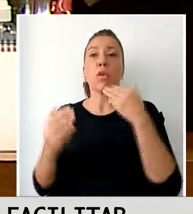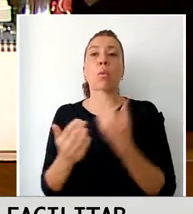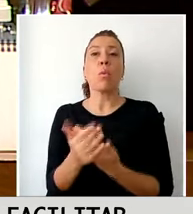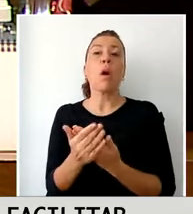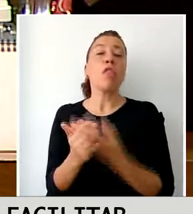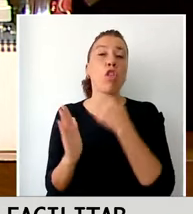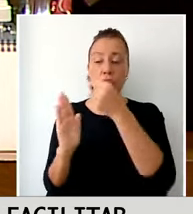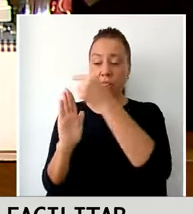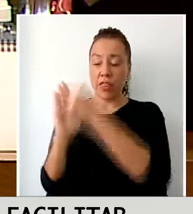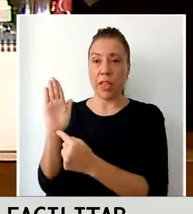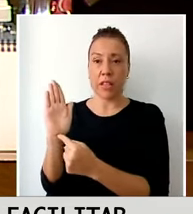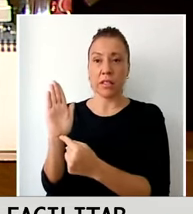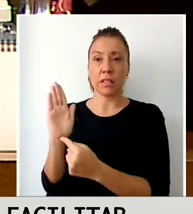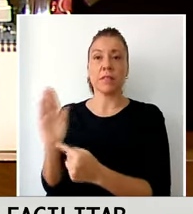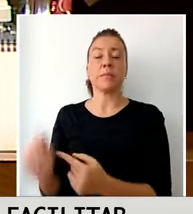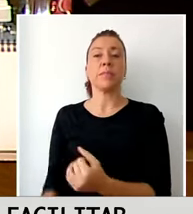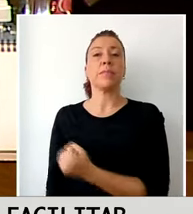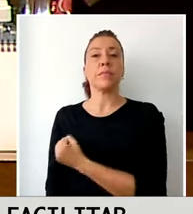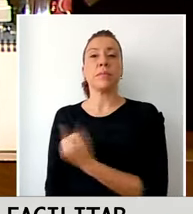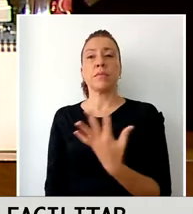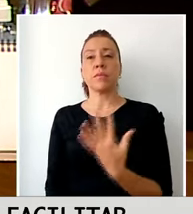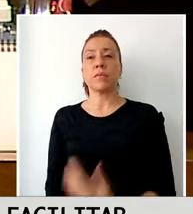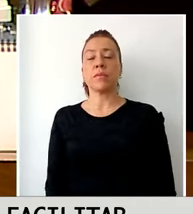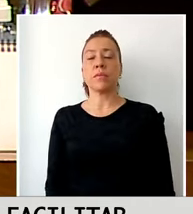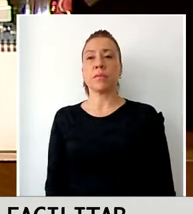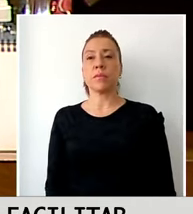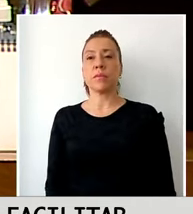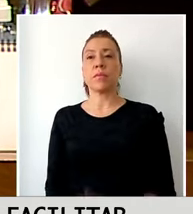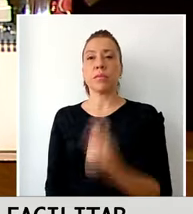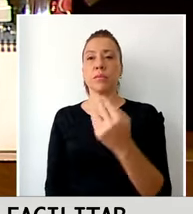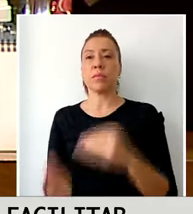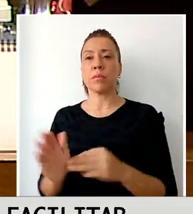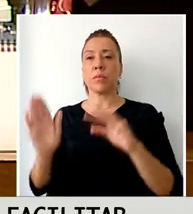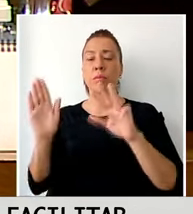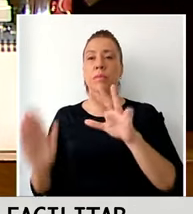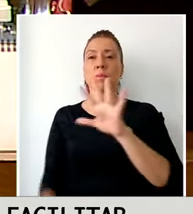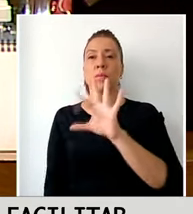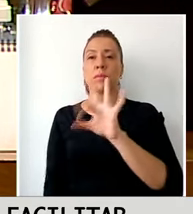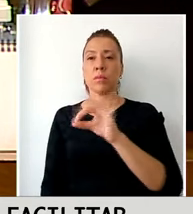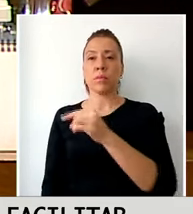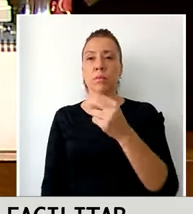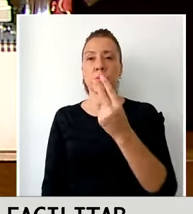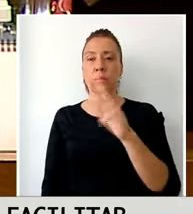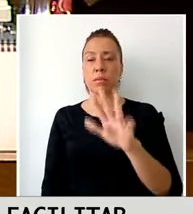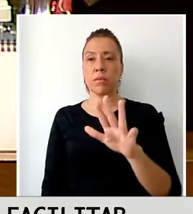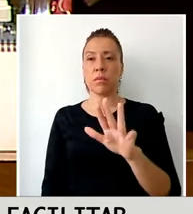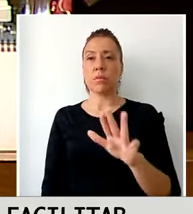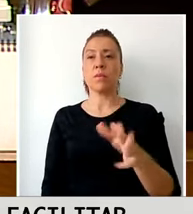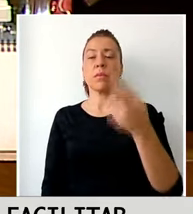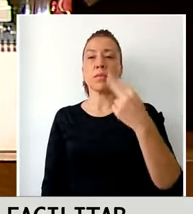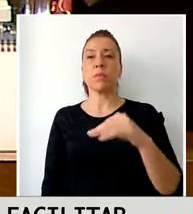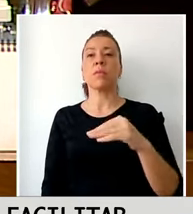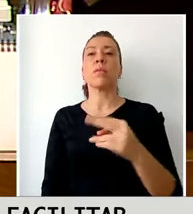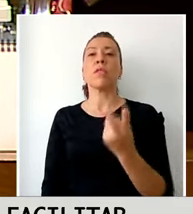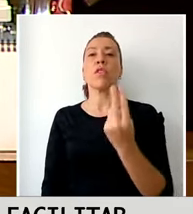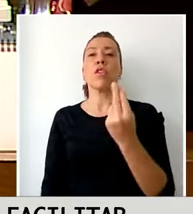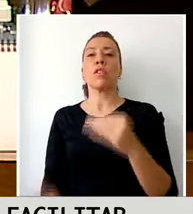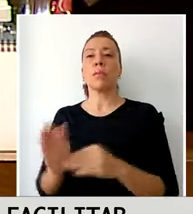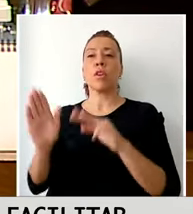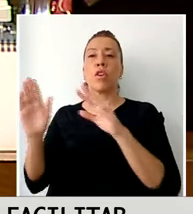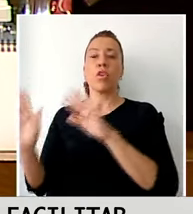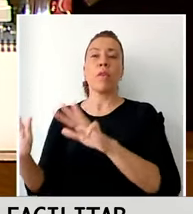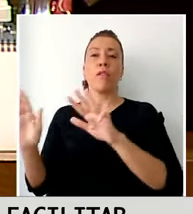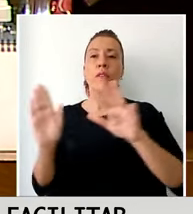correspondiente a los boletines número 12,951-29 y 12,99-29